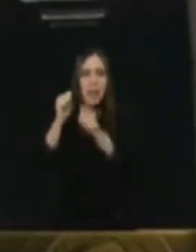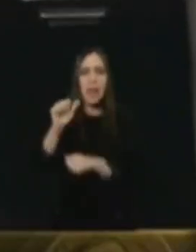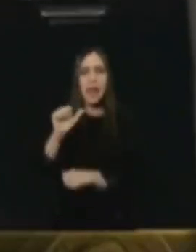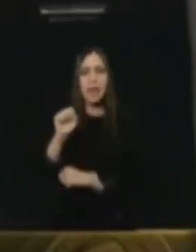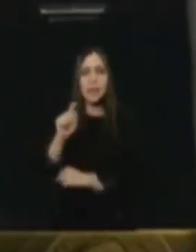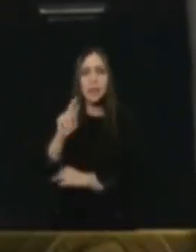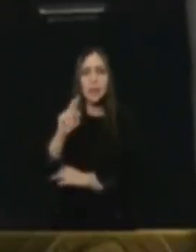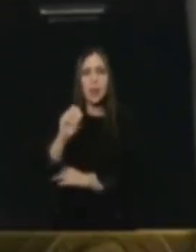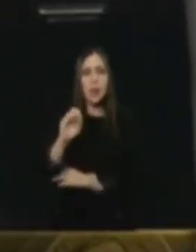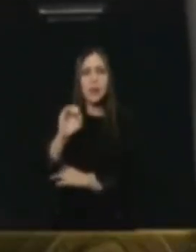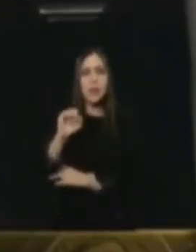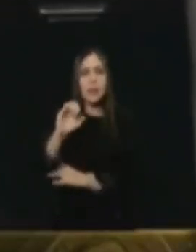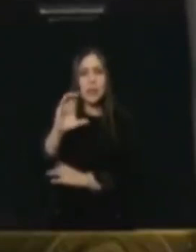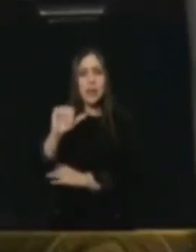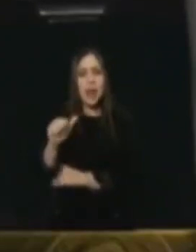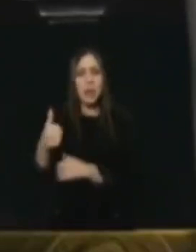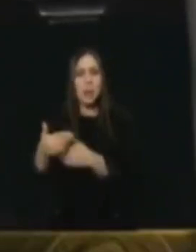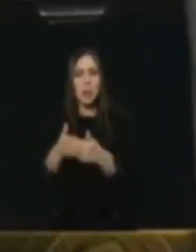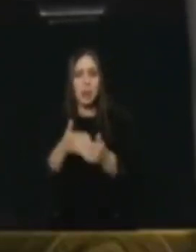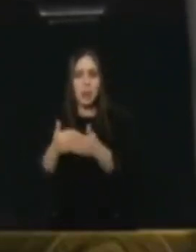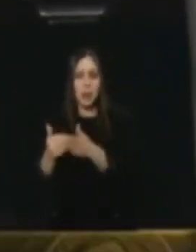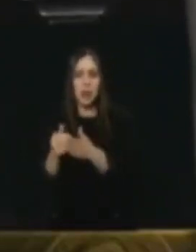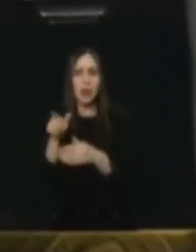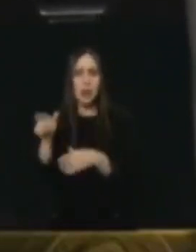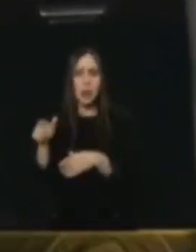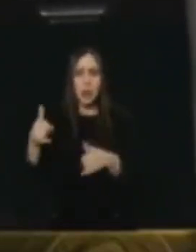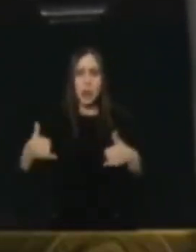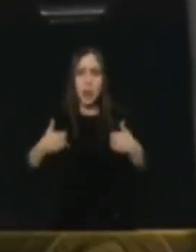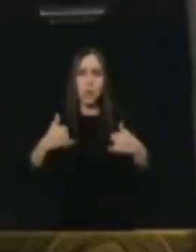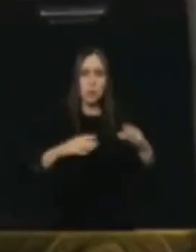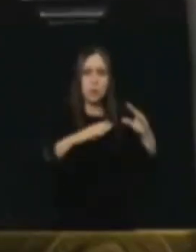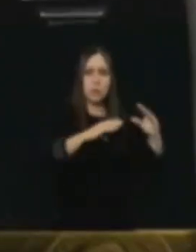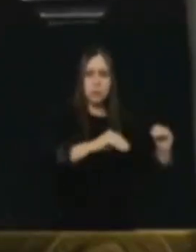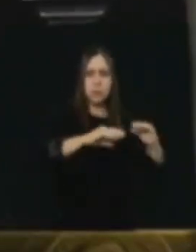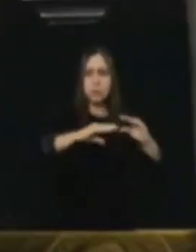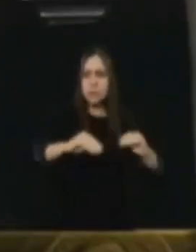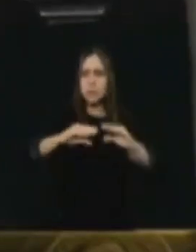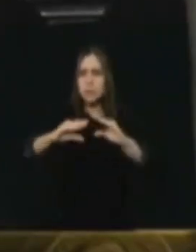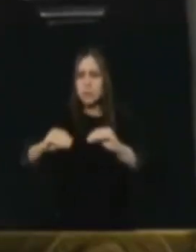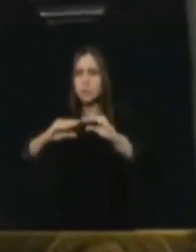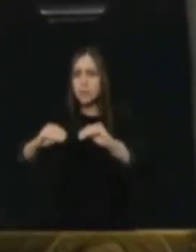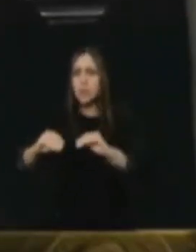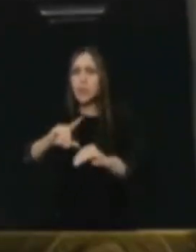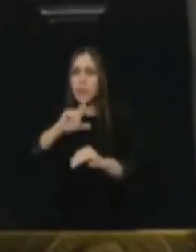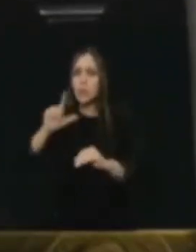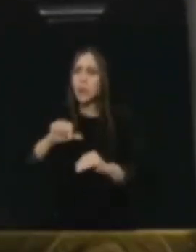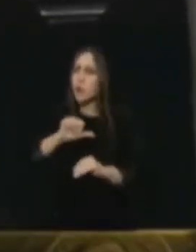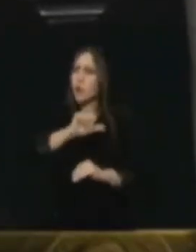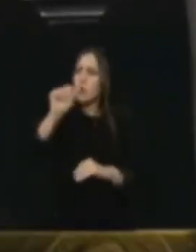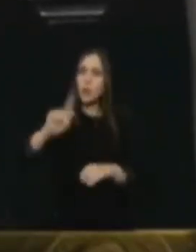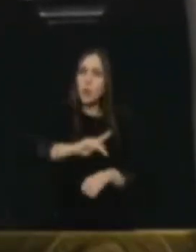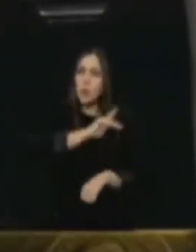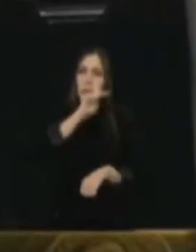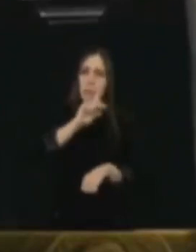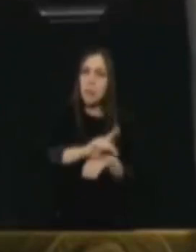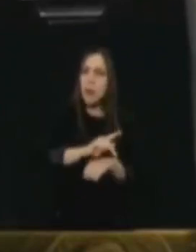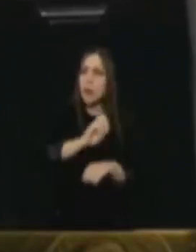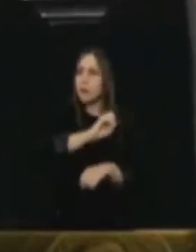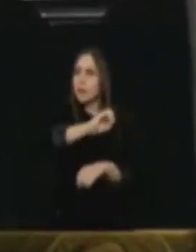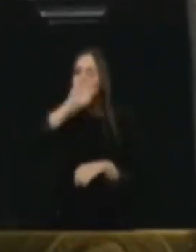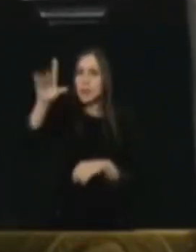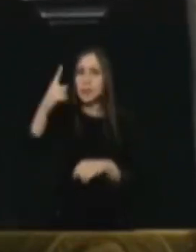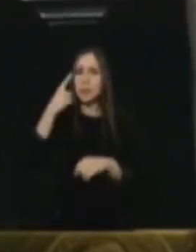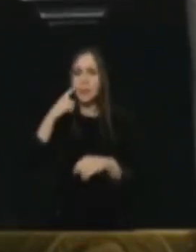los envió a medirse con científicos de otros países cuando se creía